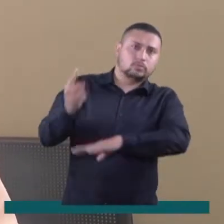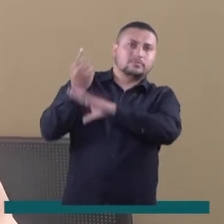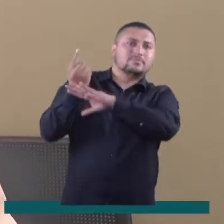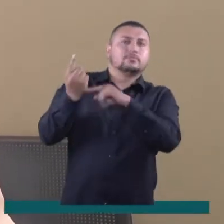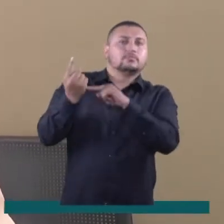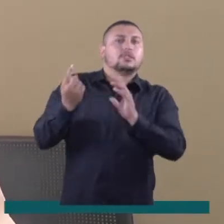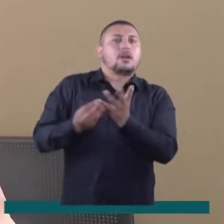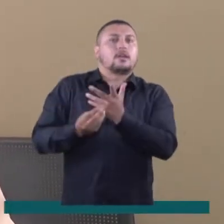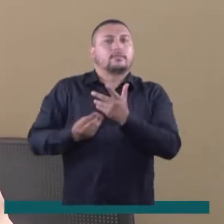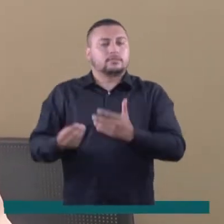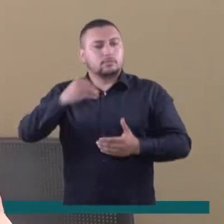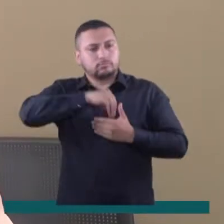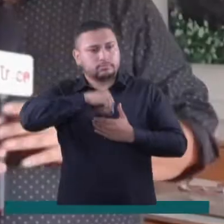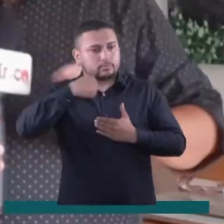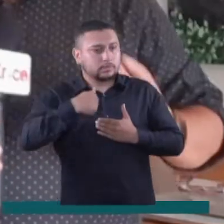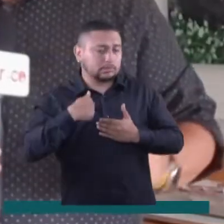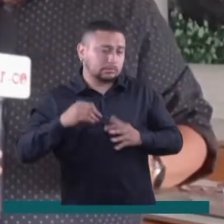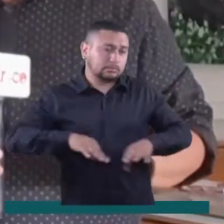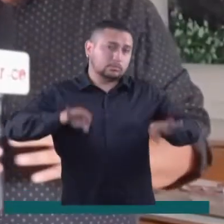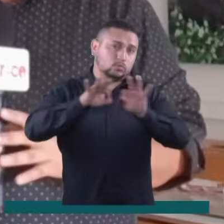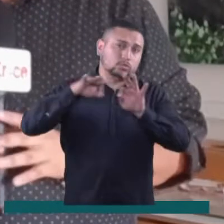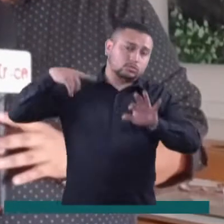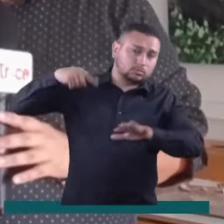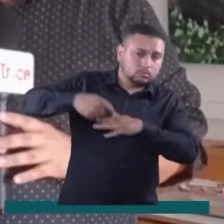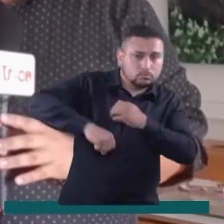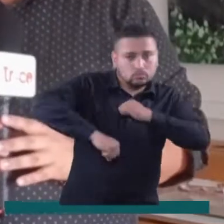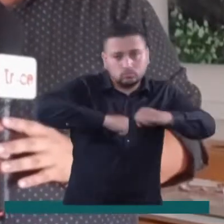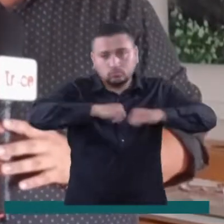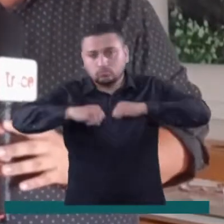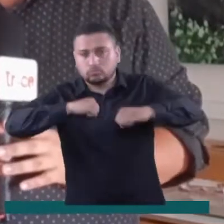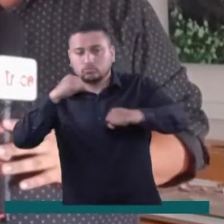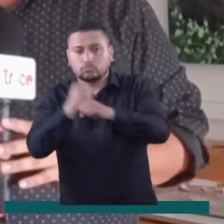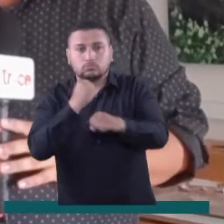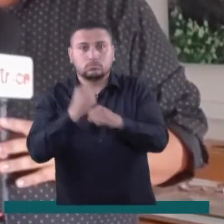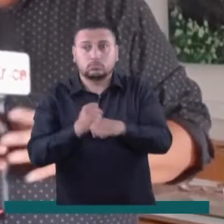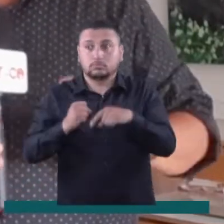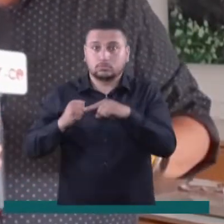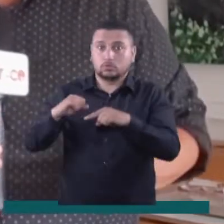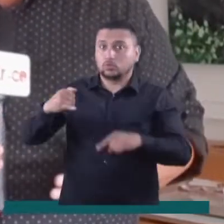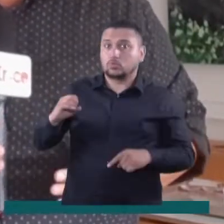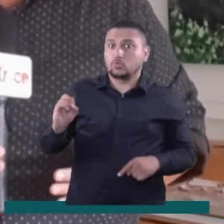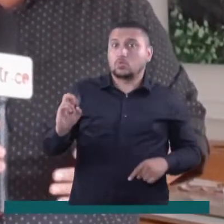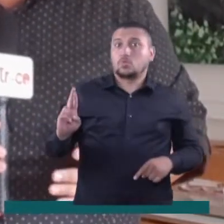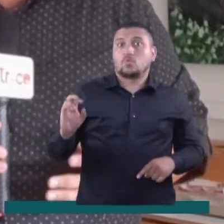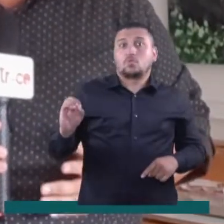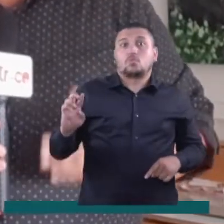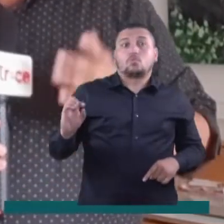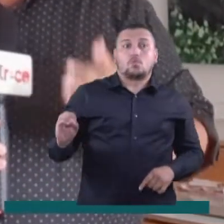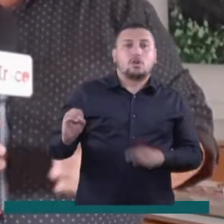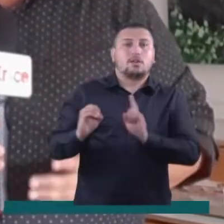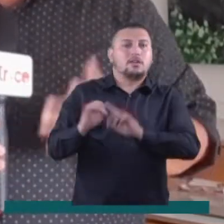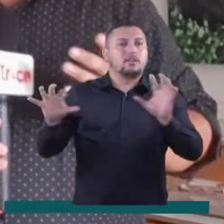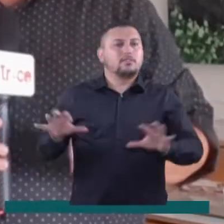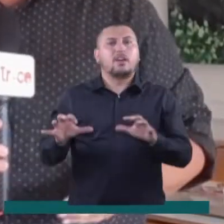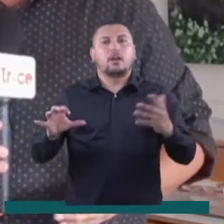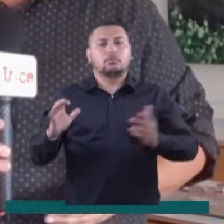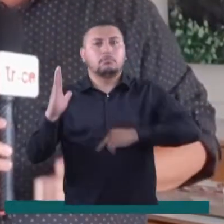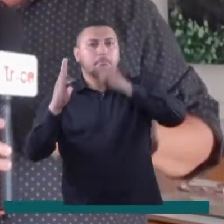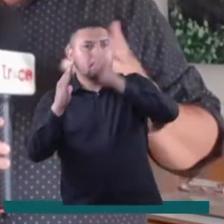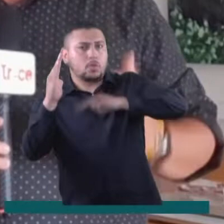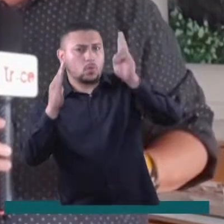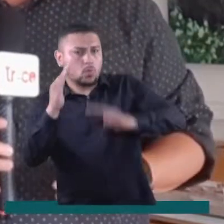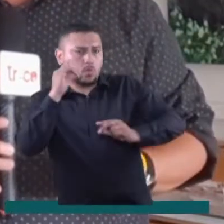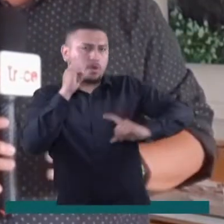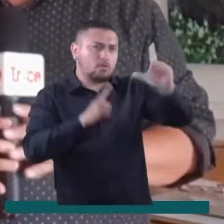que tienen una trayectoria importante. El Joropo Fest también busca concentrar actividades artísticas en una gran exposición, con pintura,